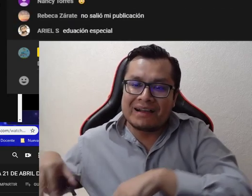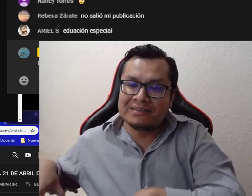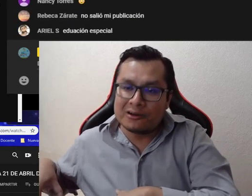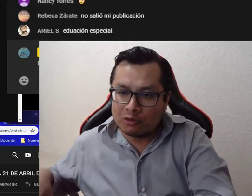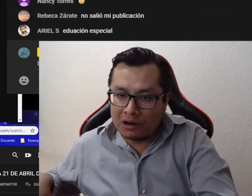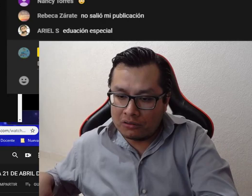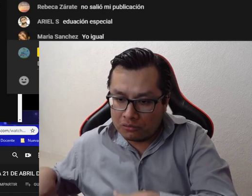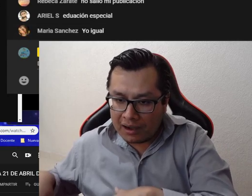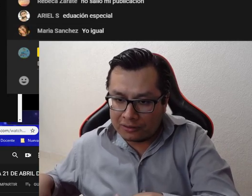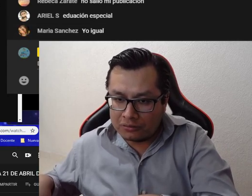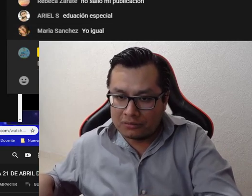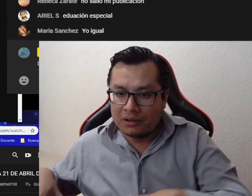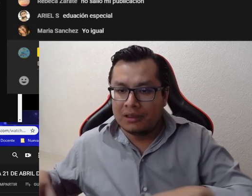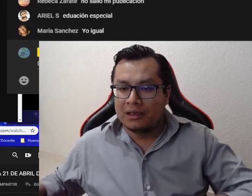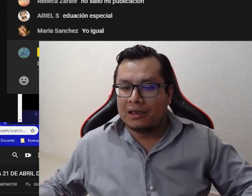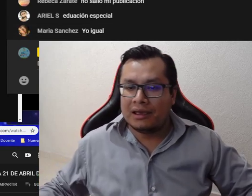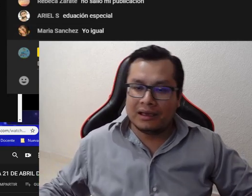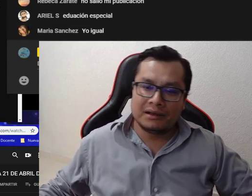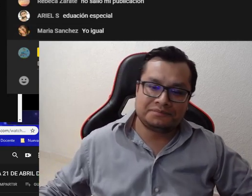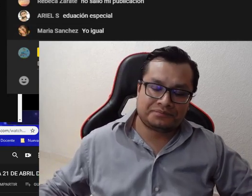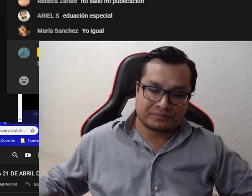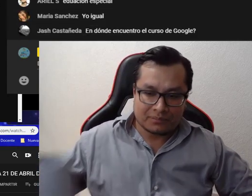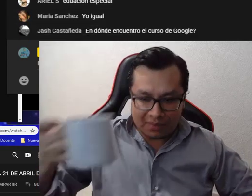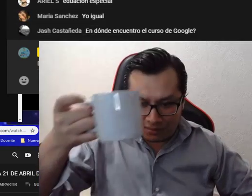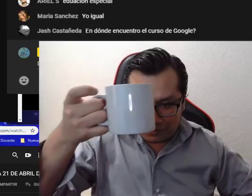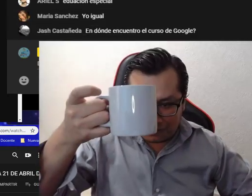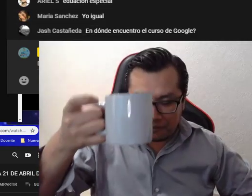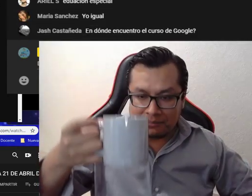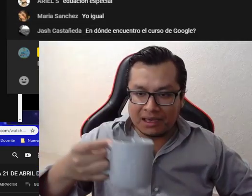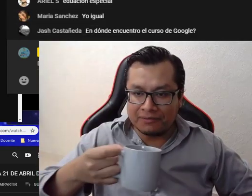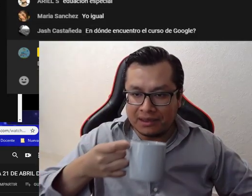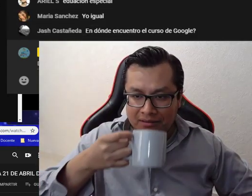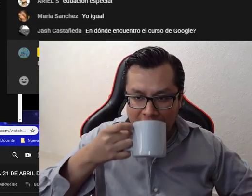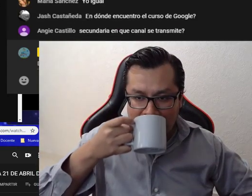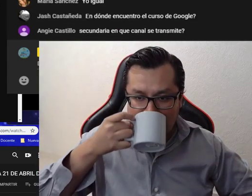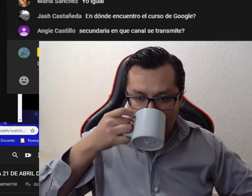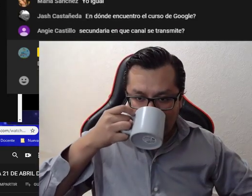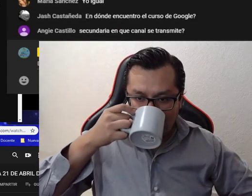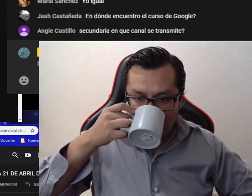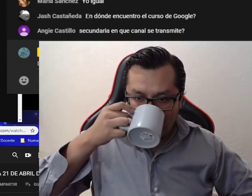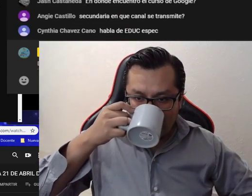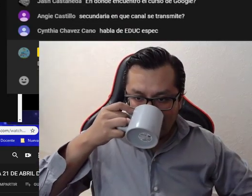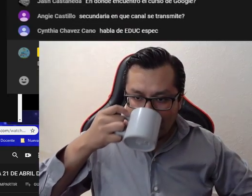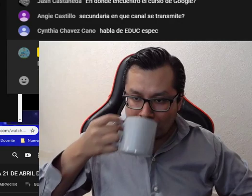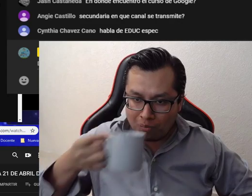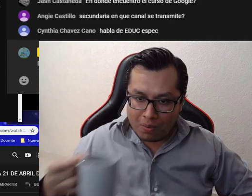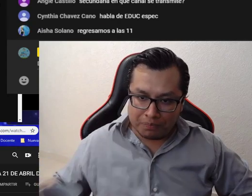la panza al suelo un rato. Se despide mi café.